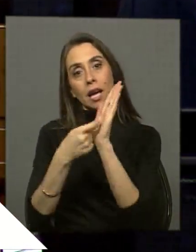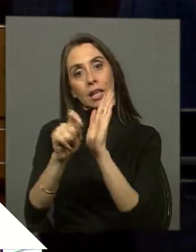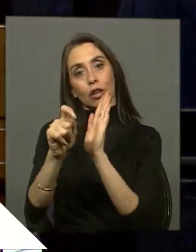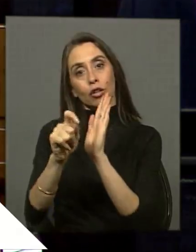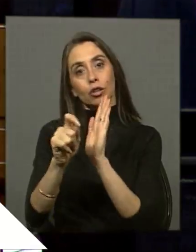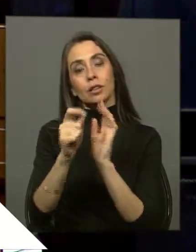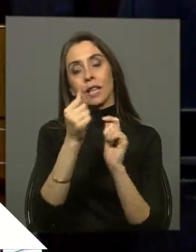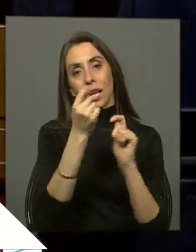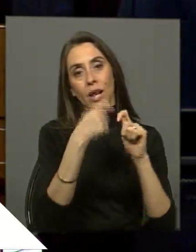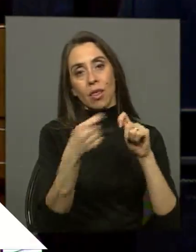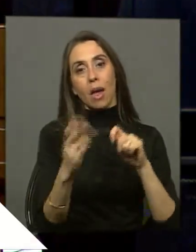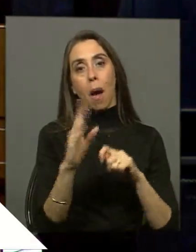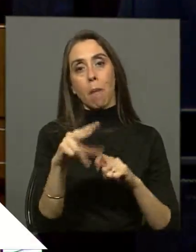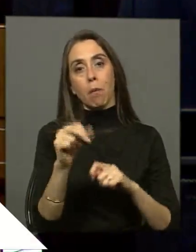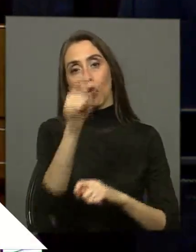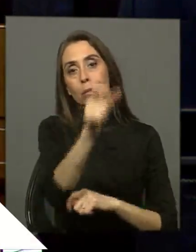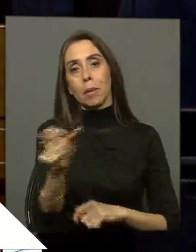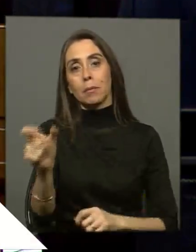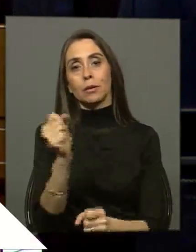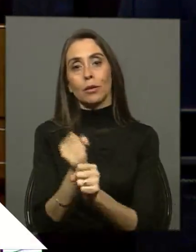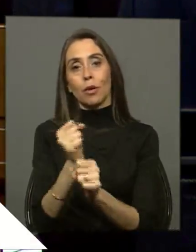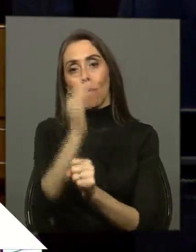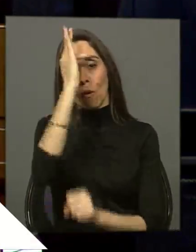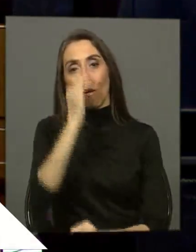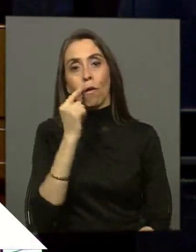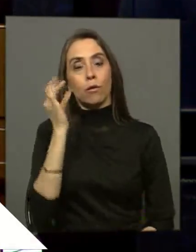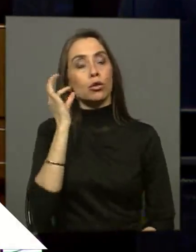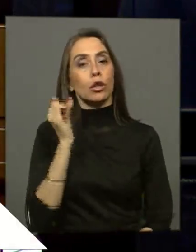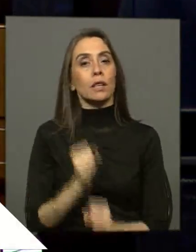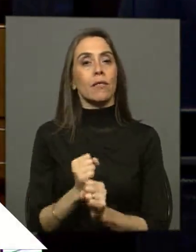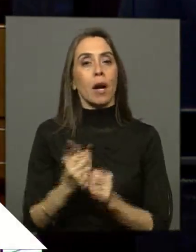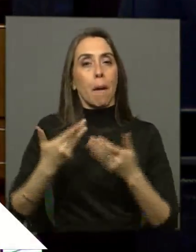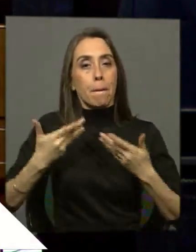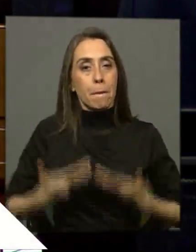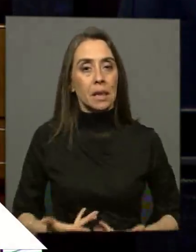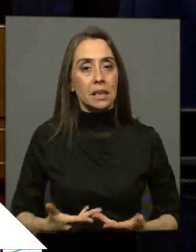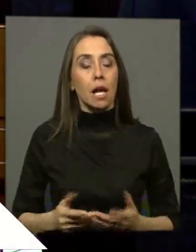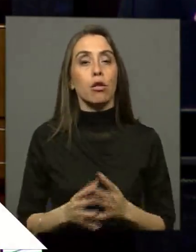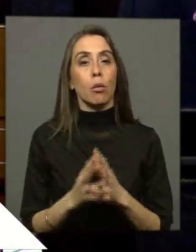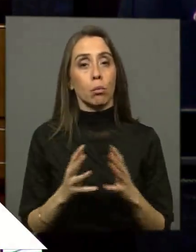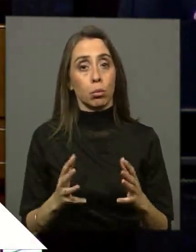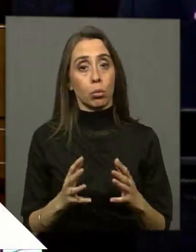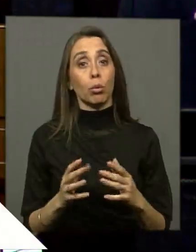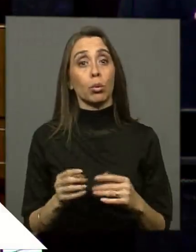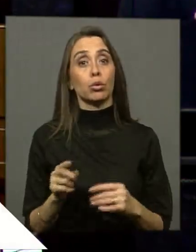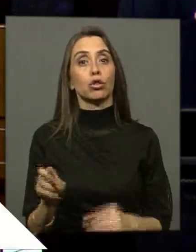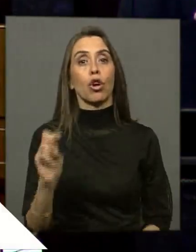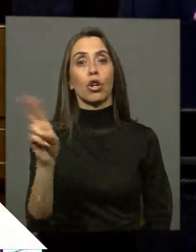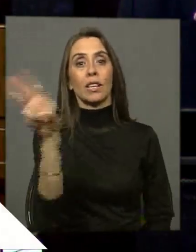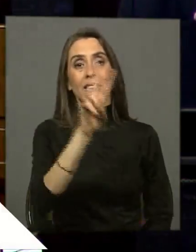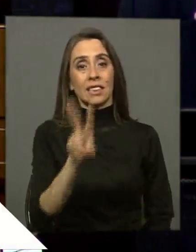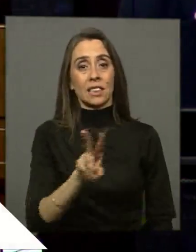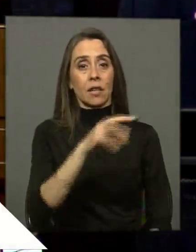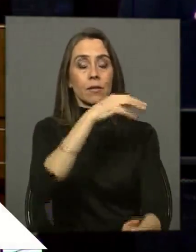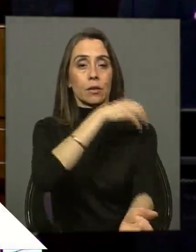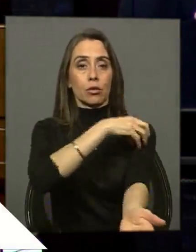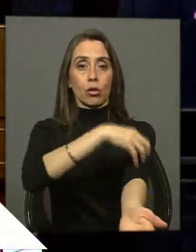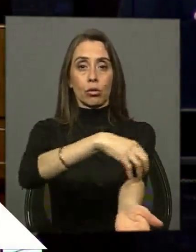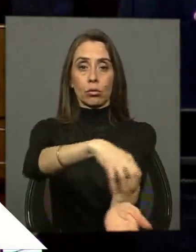tema del bono de trabajo pesado para los funcionarios y funcionarias. Hay muchos servicios que a lo largo del país